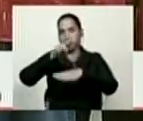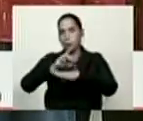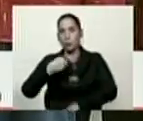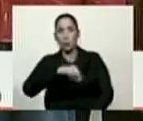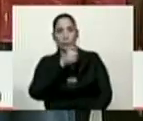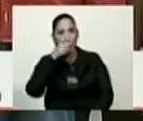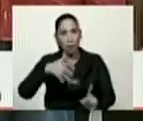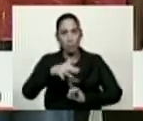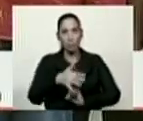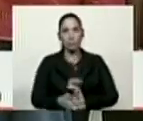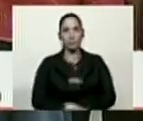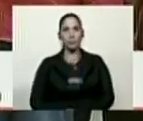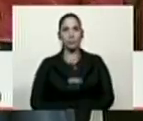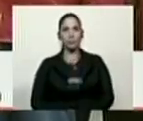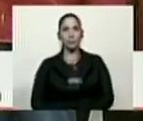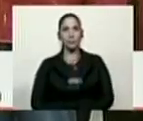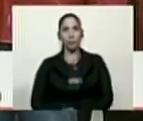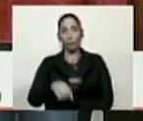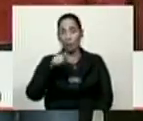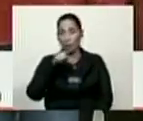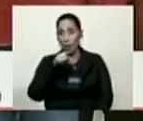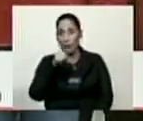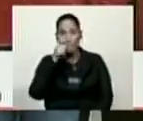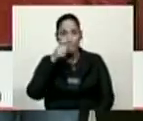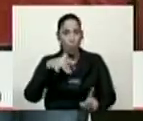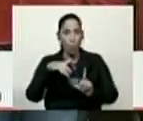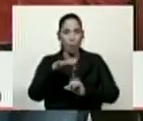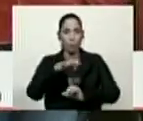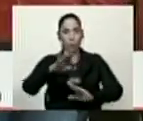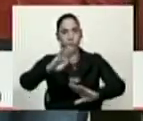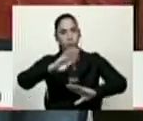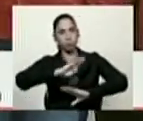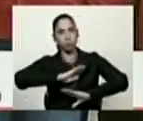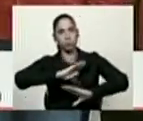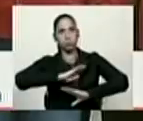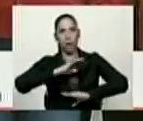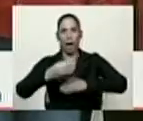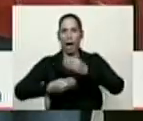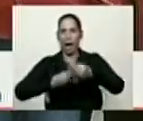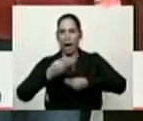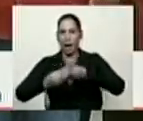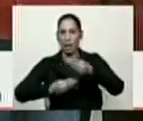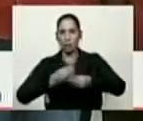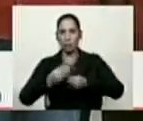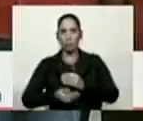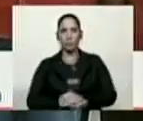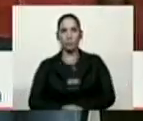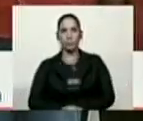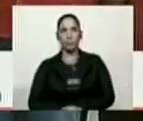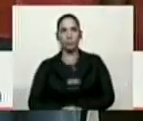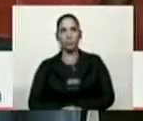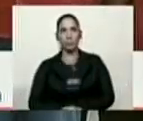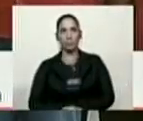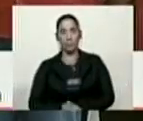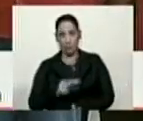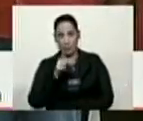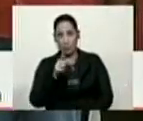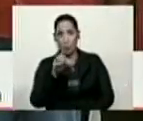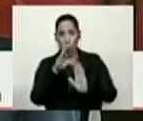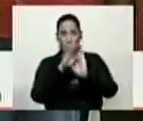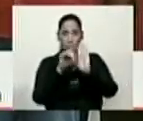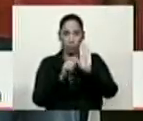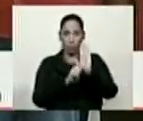pueblo. Y este pueblo se ha empoderado y ha hecho suya esta Constitución con todos sus